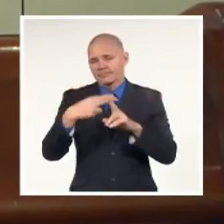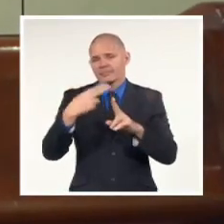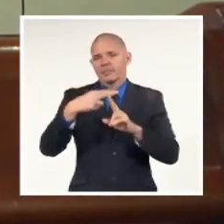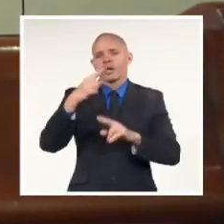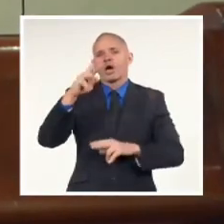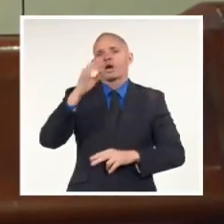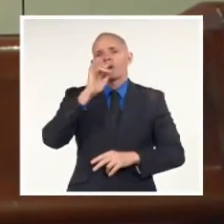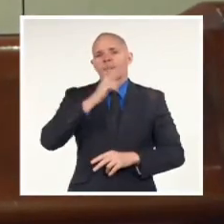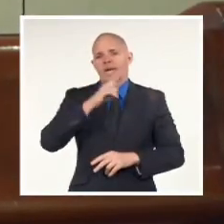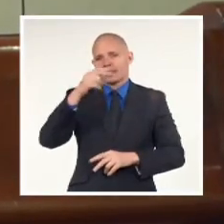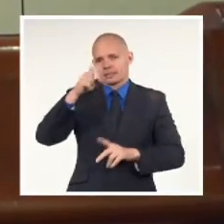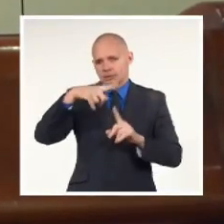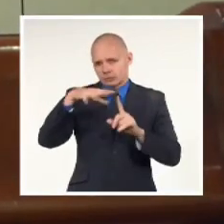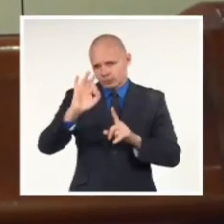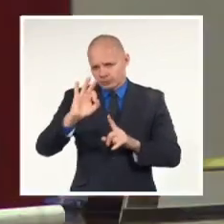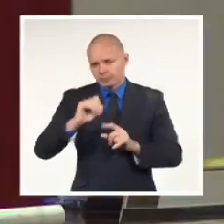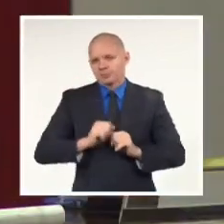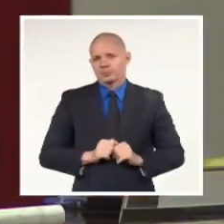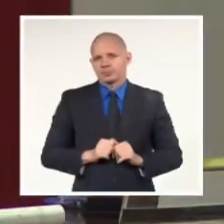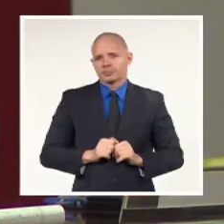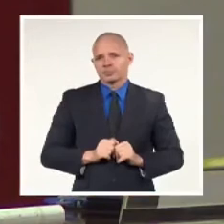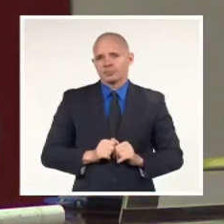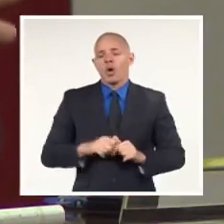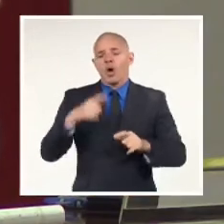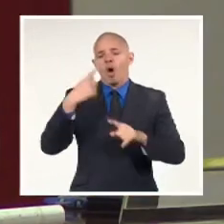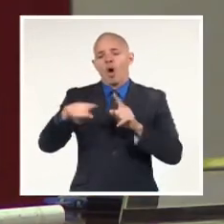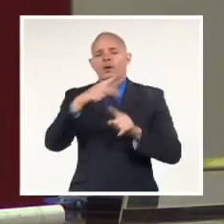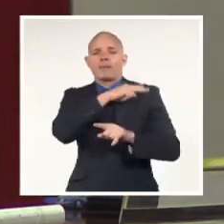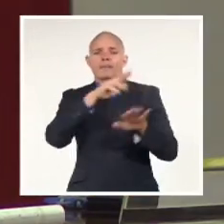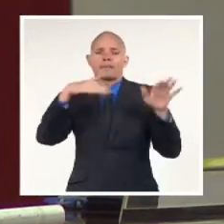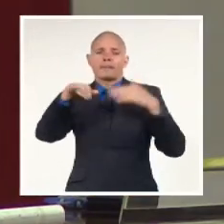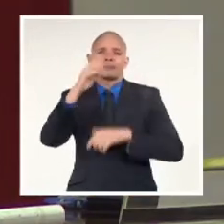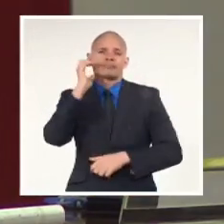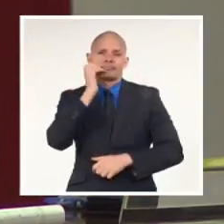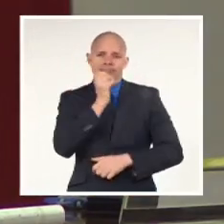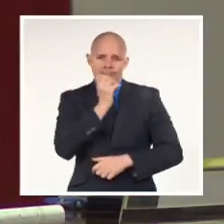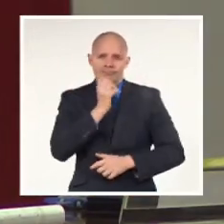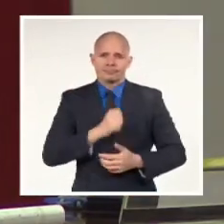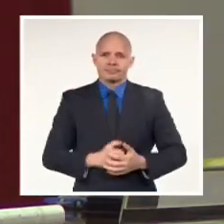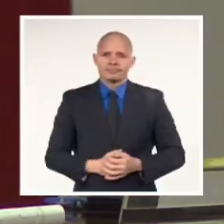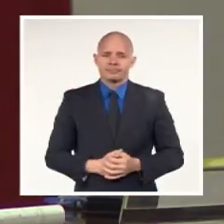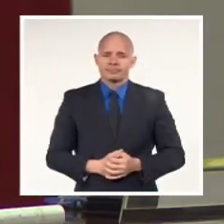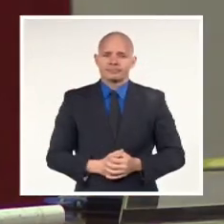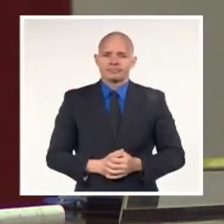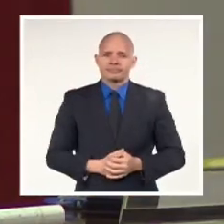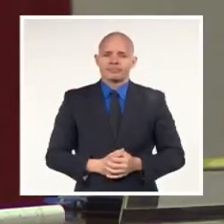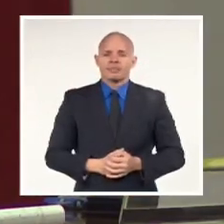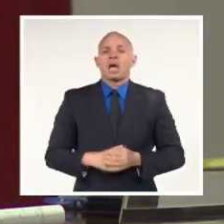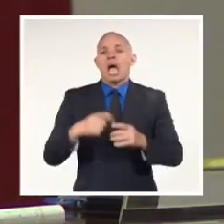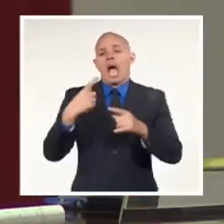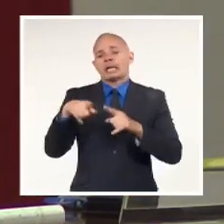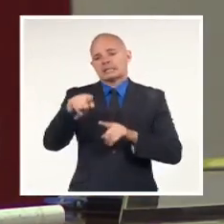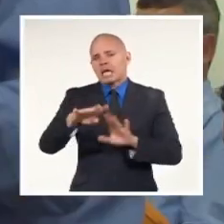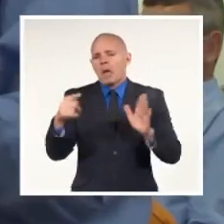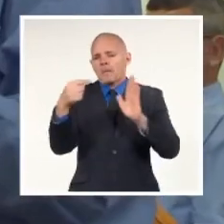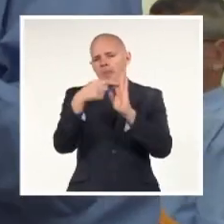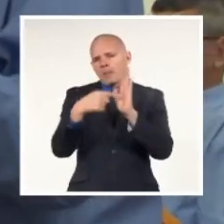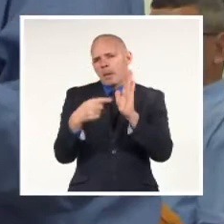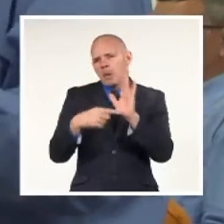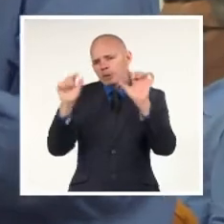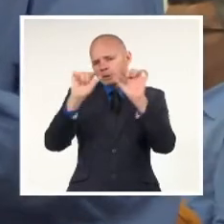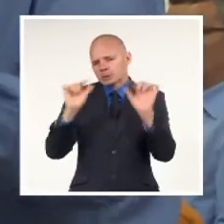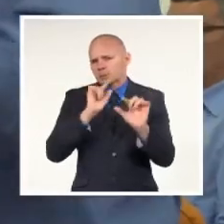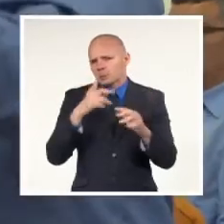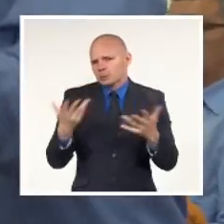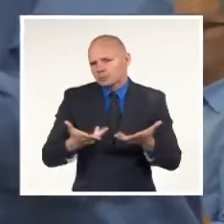de Organización del Comité Central del Partido, y el primer ministro Manuel Marrero Cruz. Los principales tópicos del encuentro se centraron